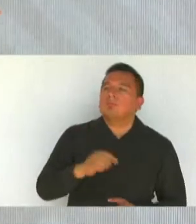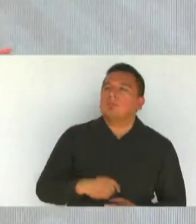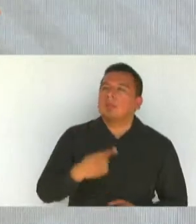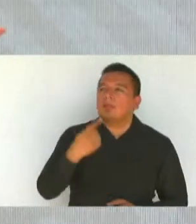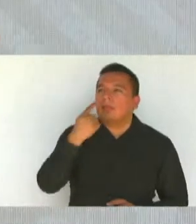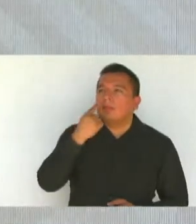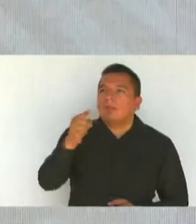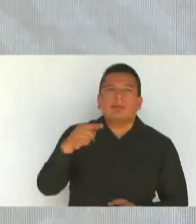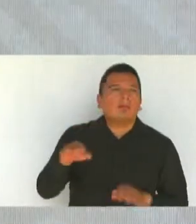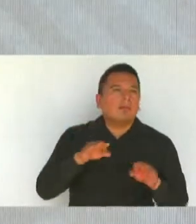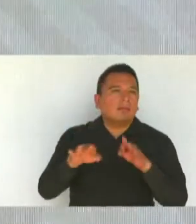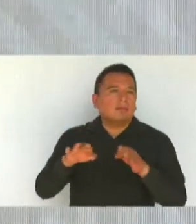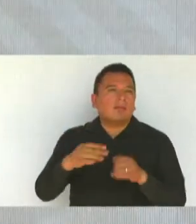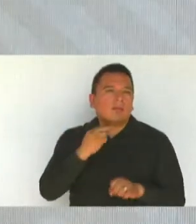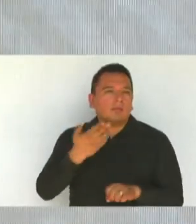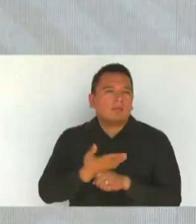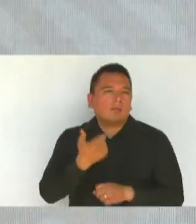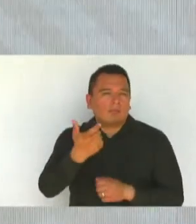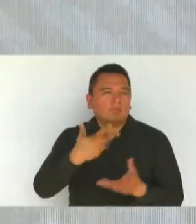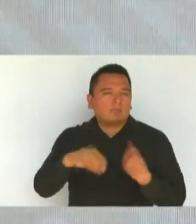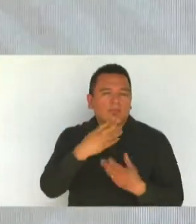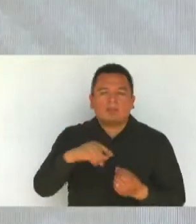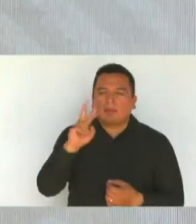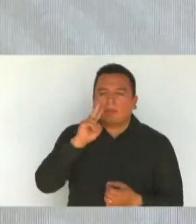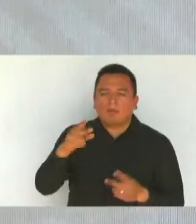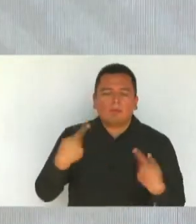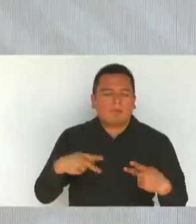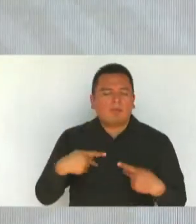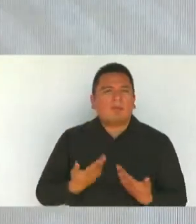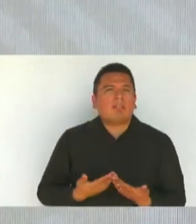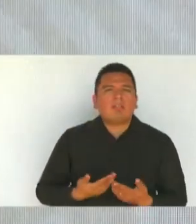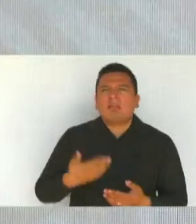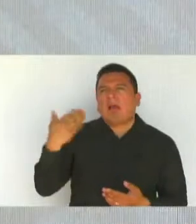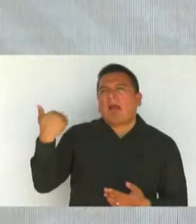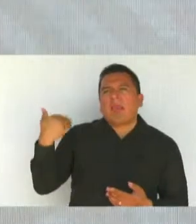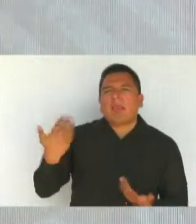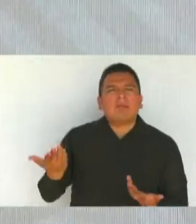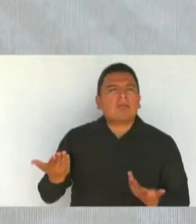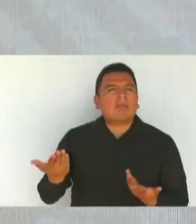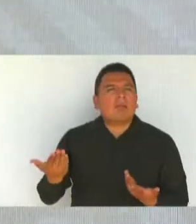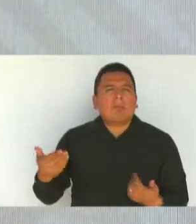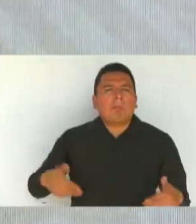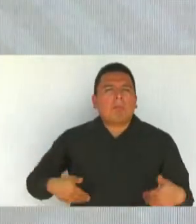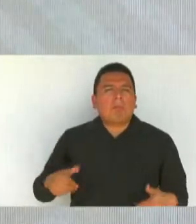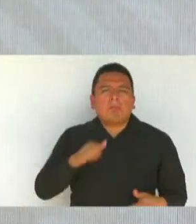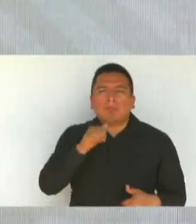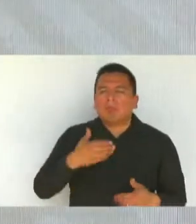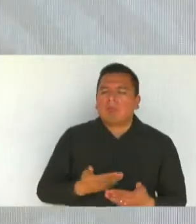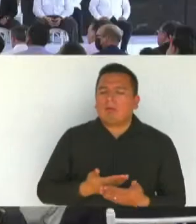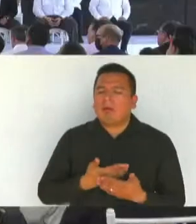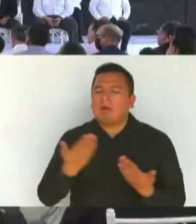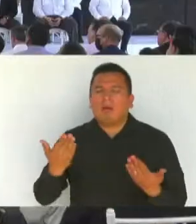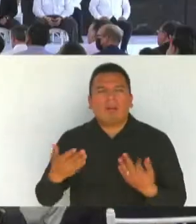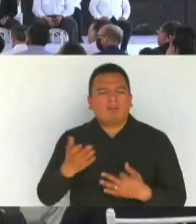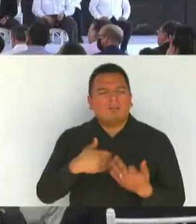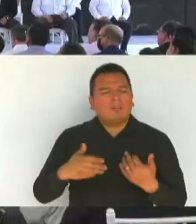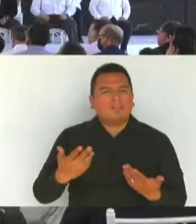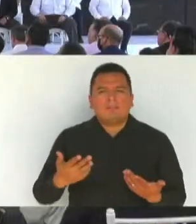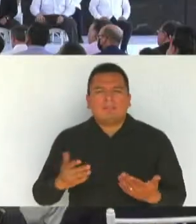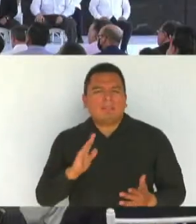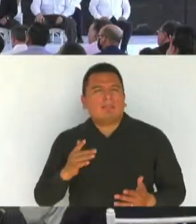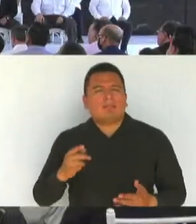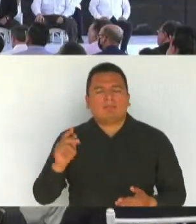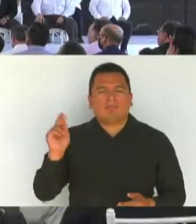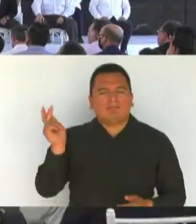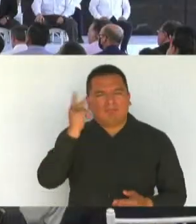veo que la gente está más susceptible a cosas que normalmente no nos molestarían. Y decía yo, vaya que nos afectó la pandemia. Entonces, creo